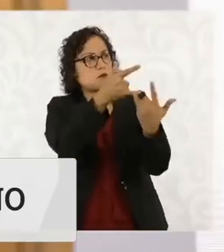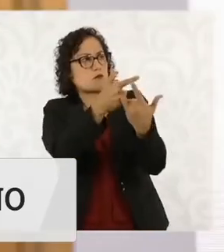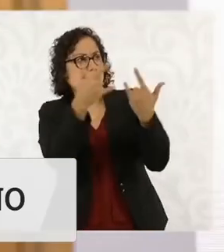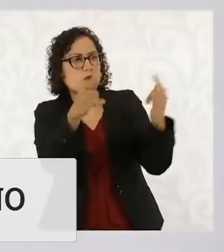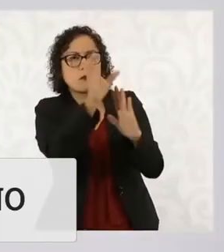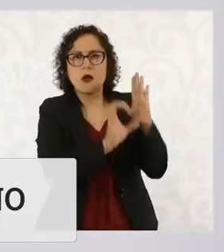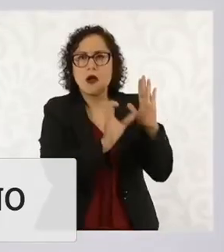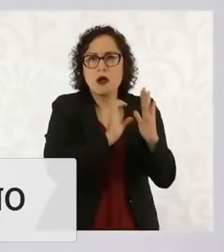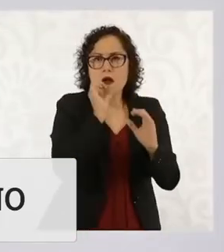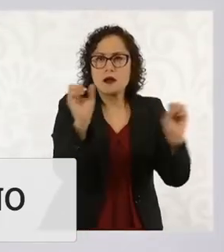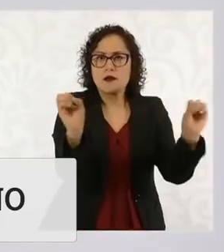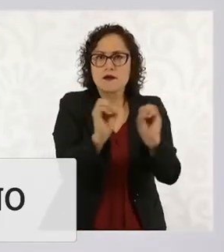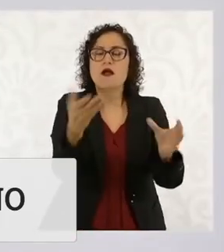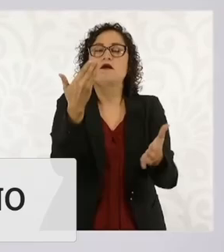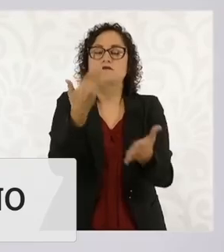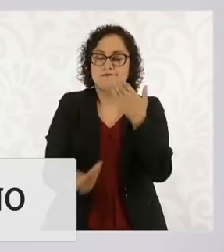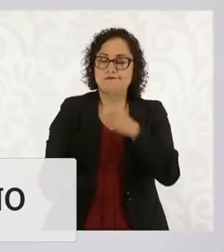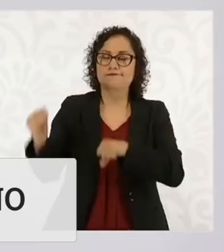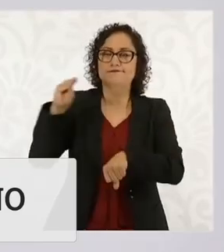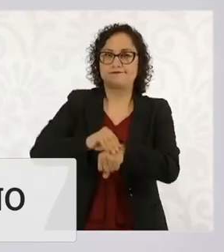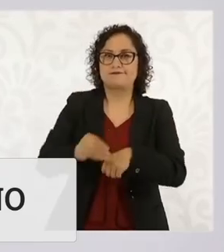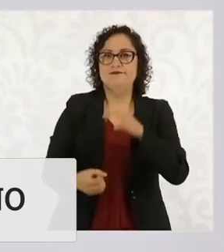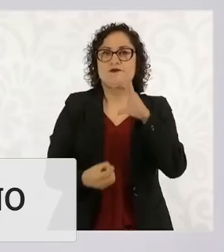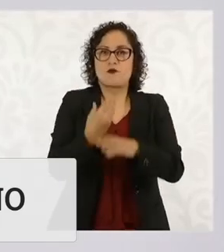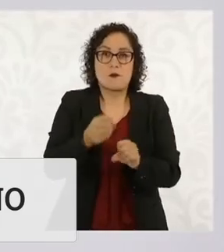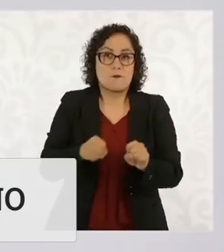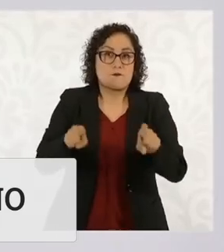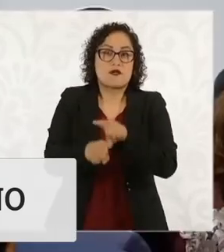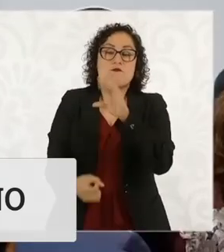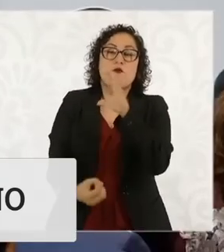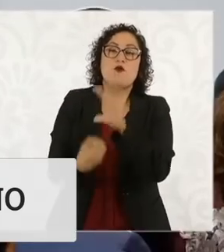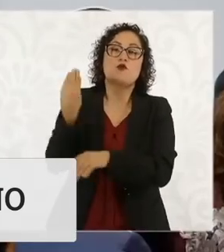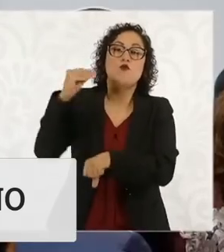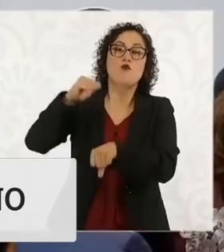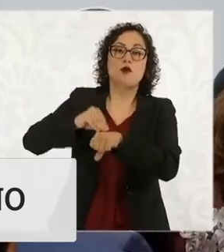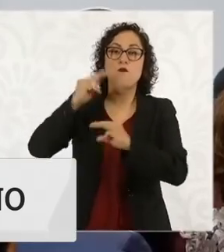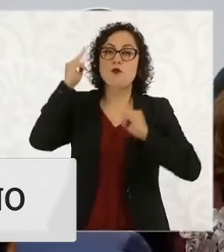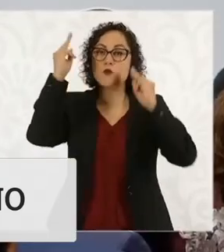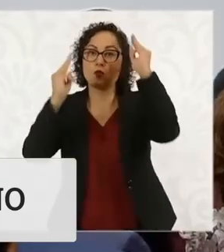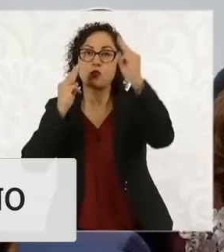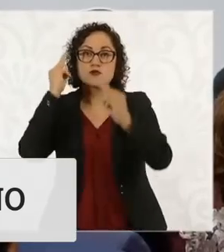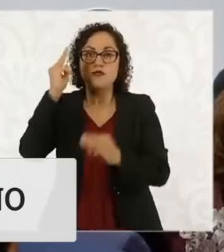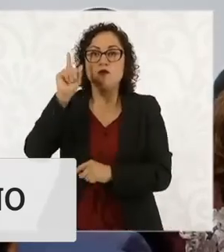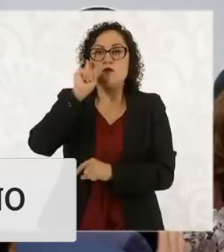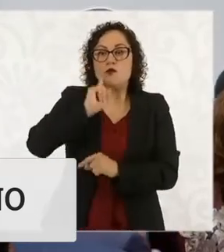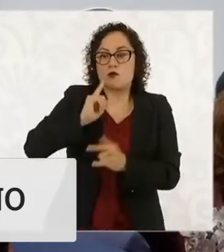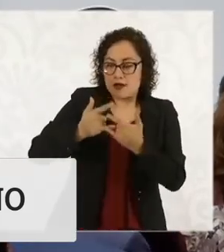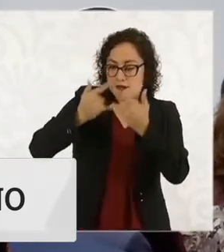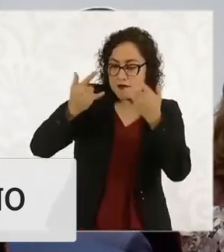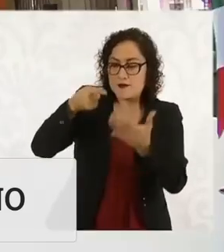y creamos el Museo Mujeres en la Historia aquí en Palacio Nacional.